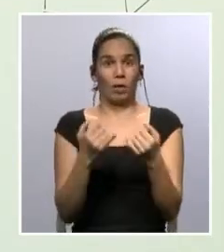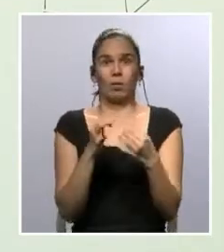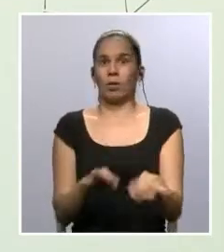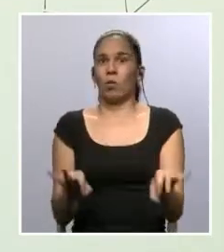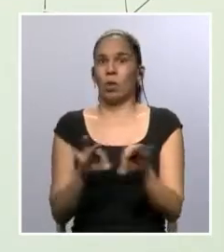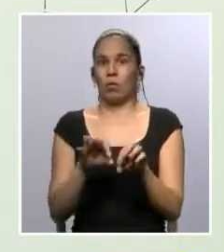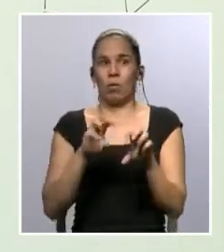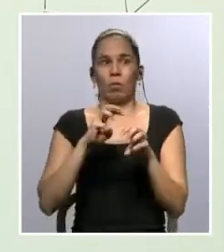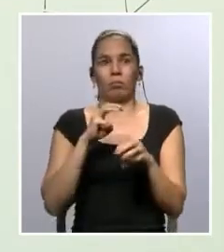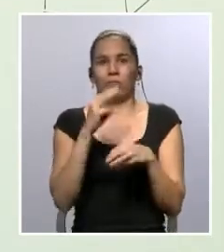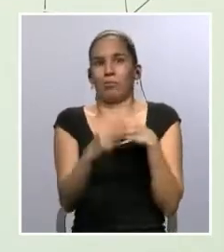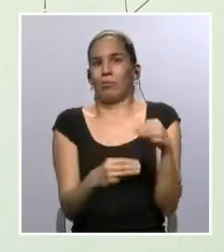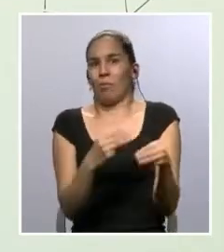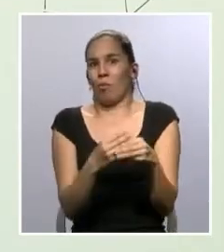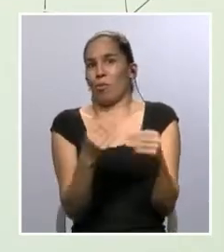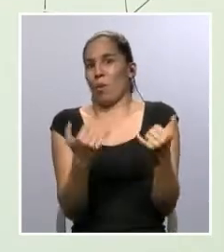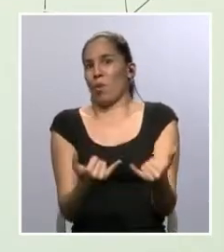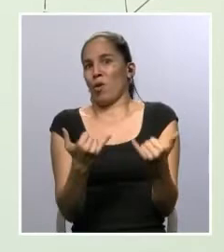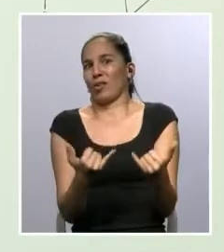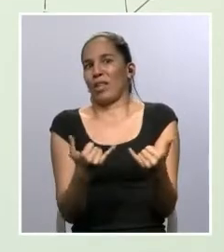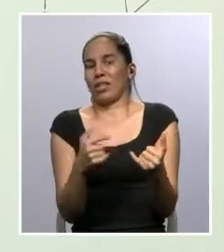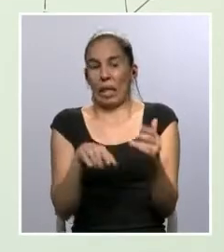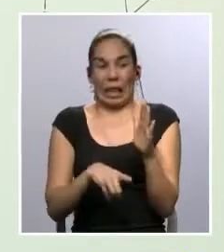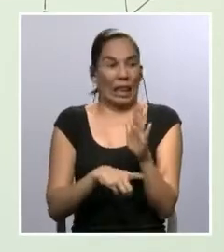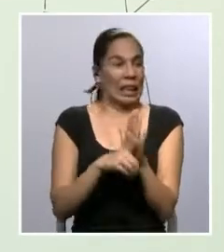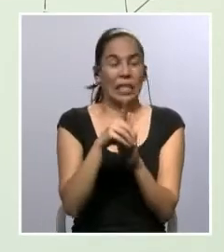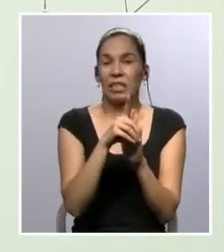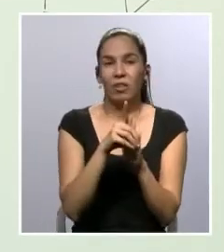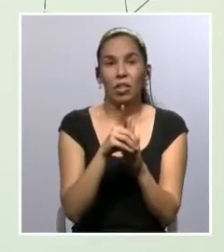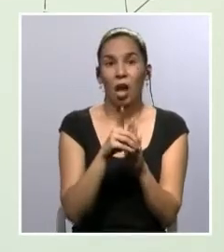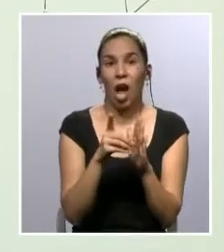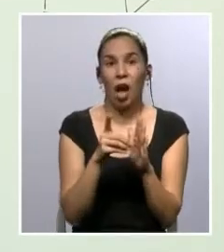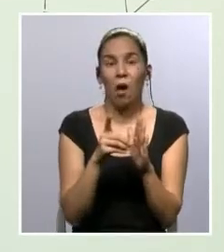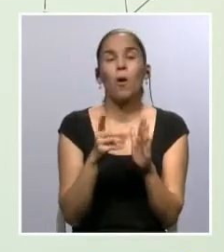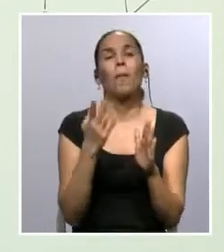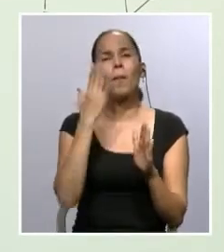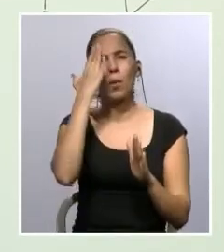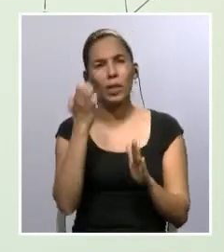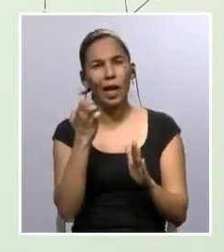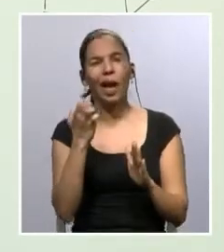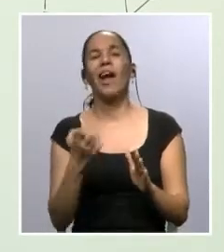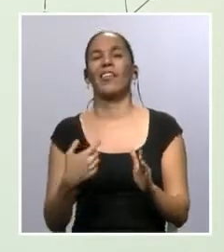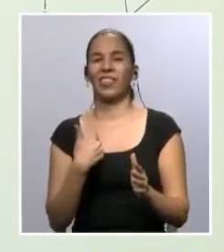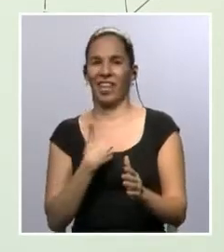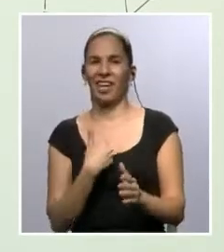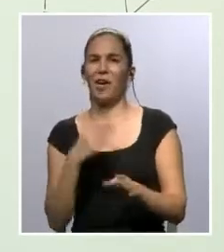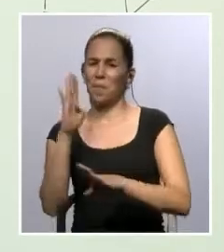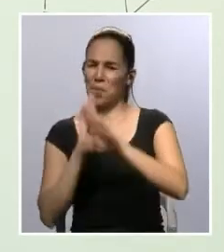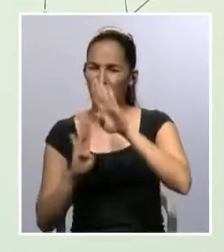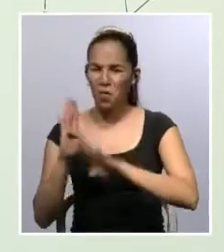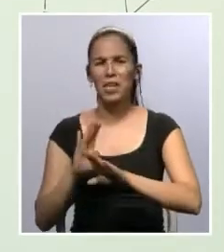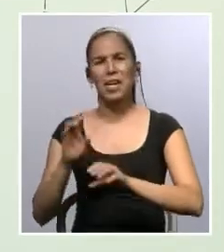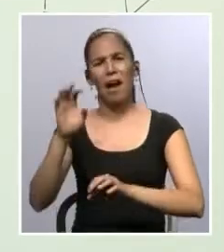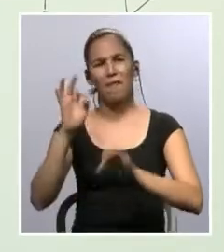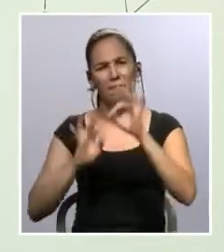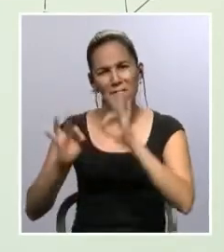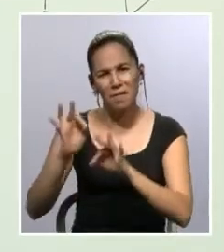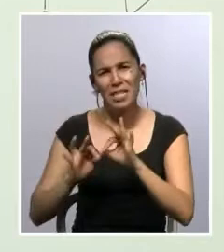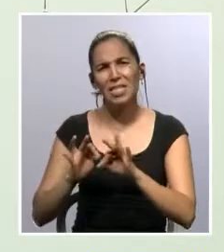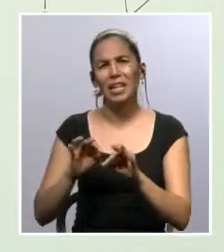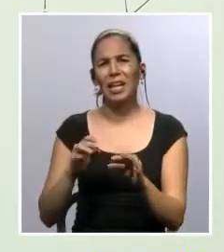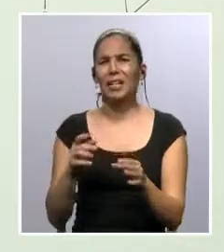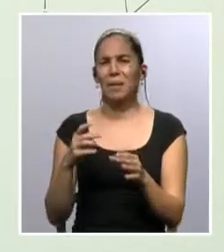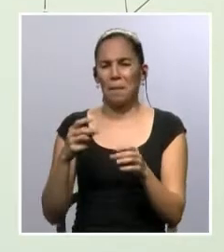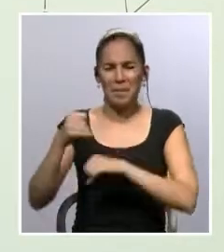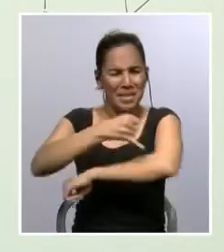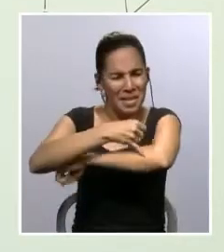mundo moderno no sería tan desarrollado si no tuviera fuerte física, fuerte biología, fuerte química, fuerte ingeniería,